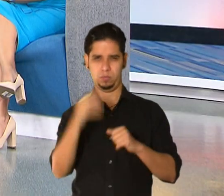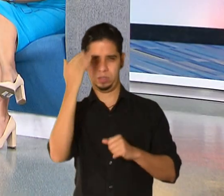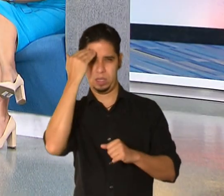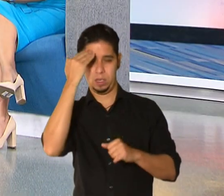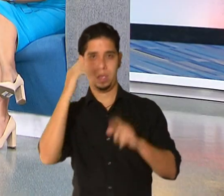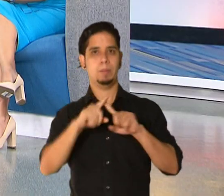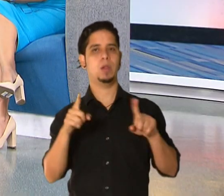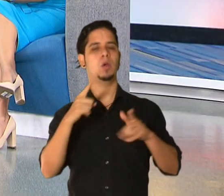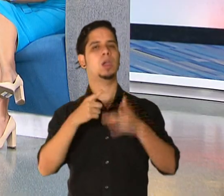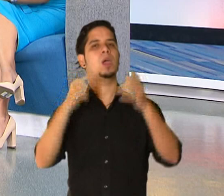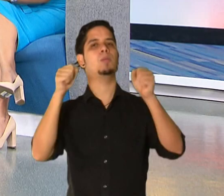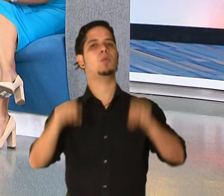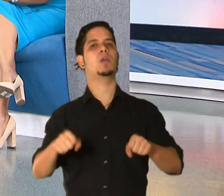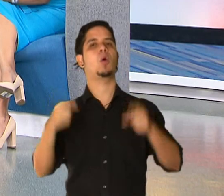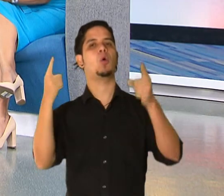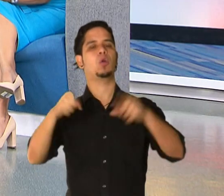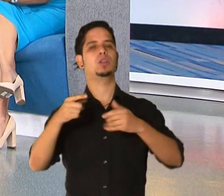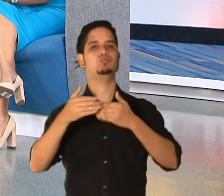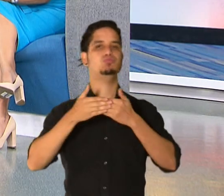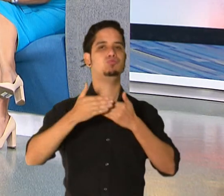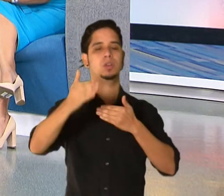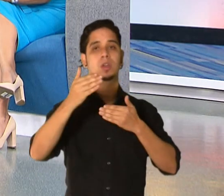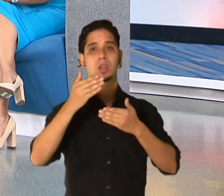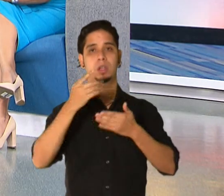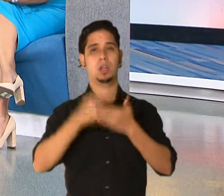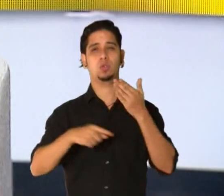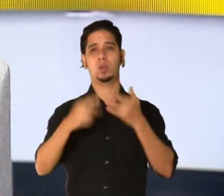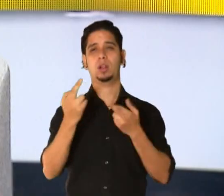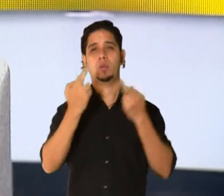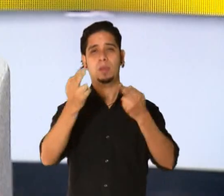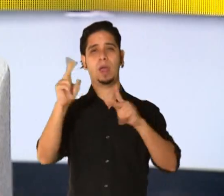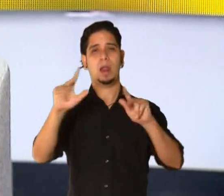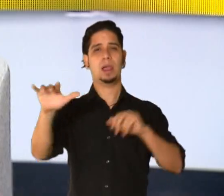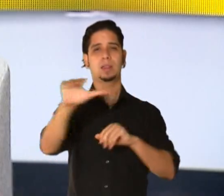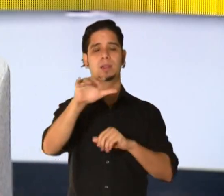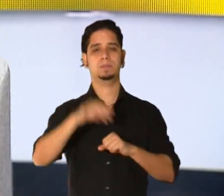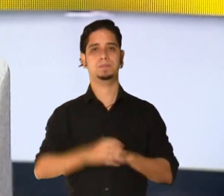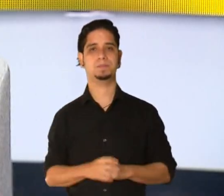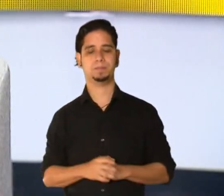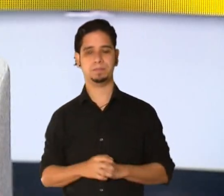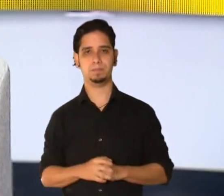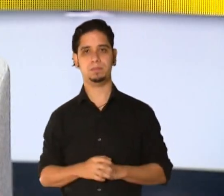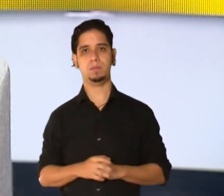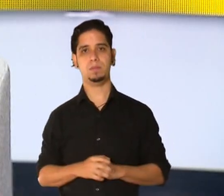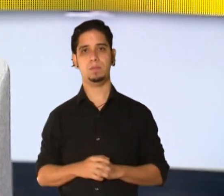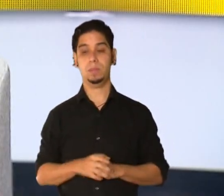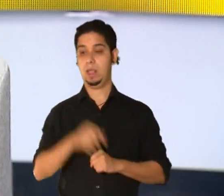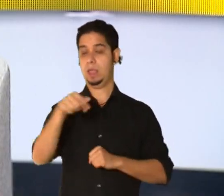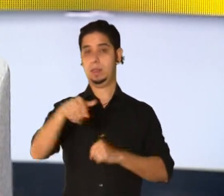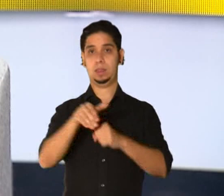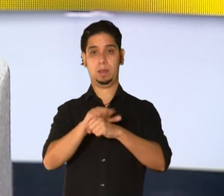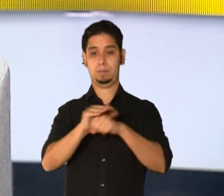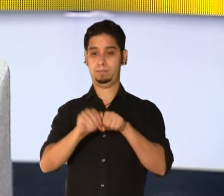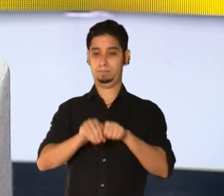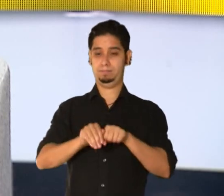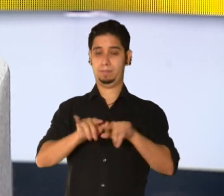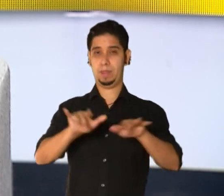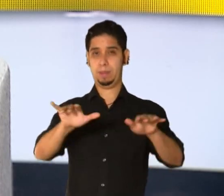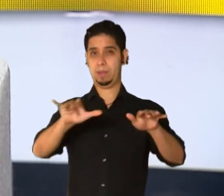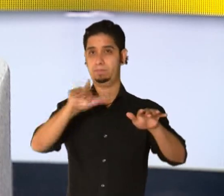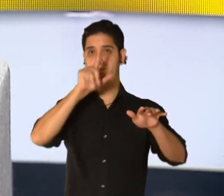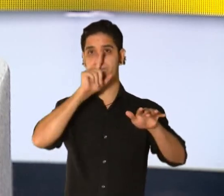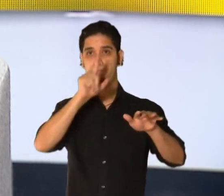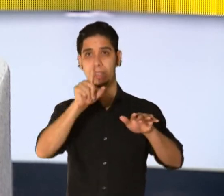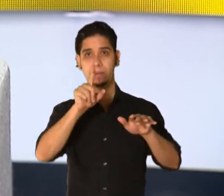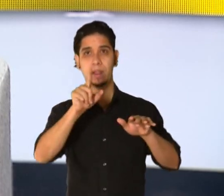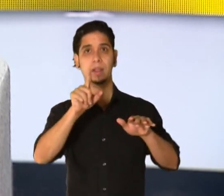puede estar pasando y cuál es el mensaje a la población? Bueno, esta pandemia de este virus realmente